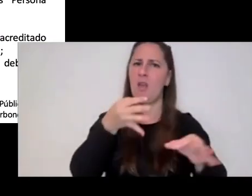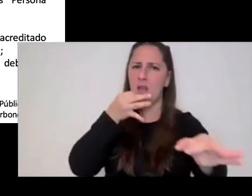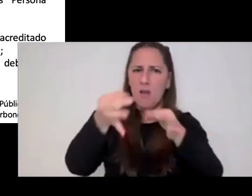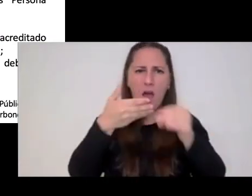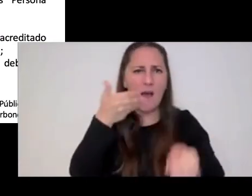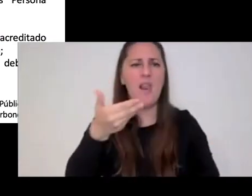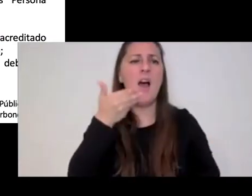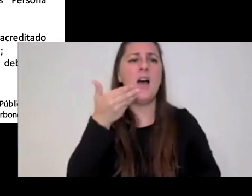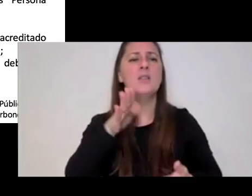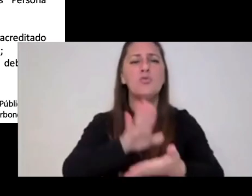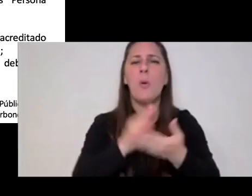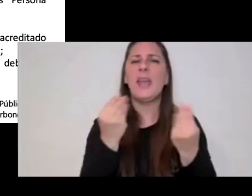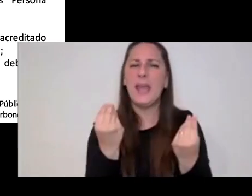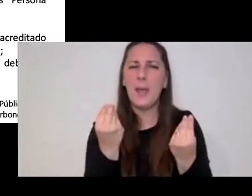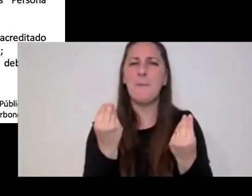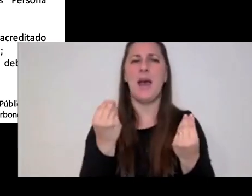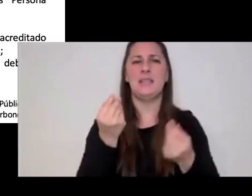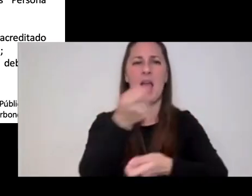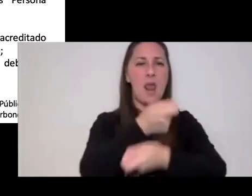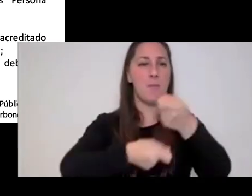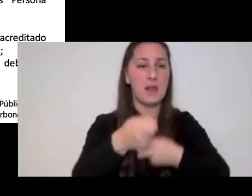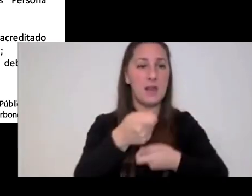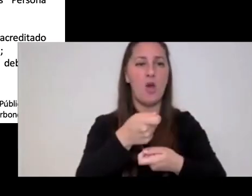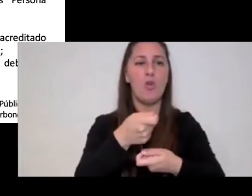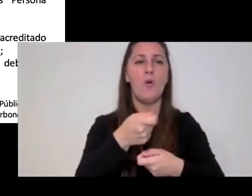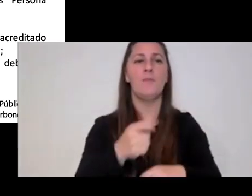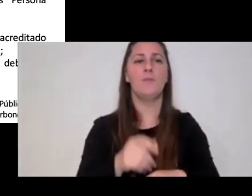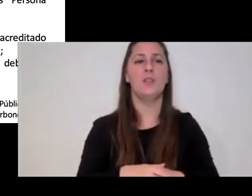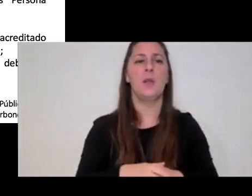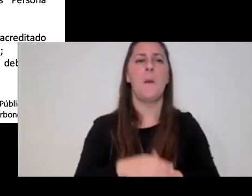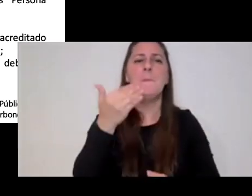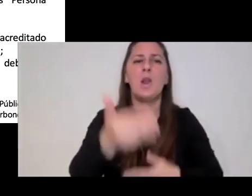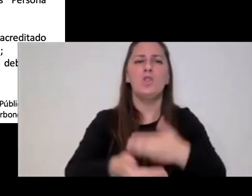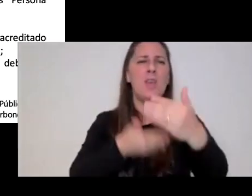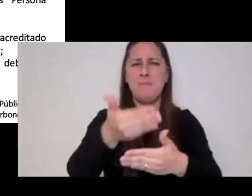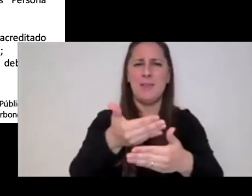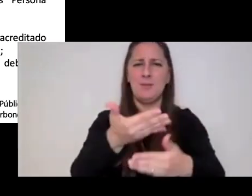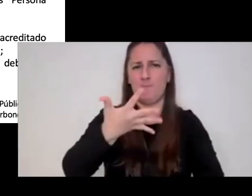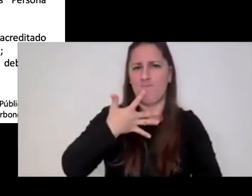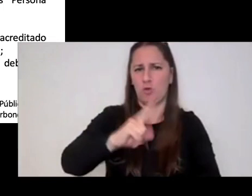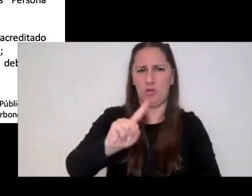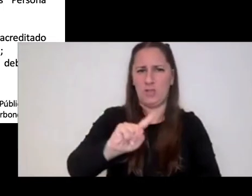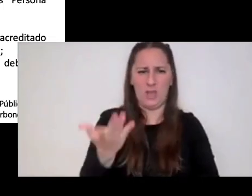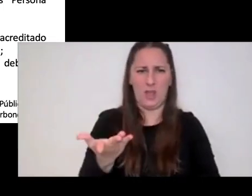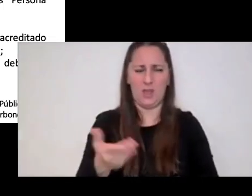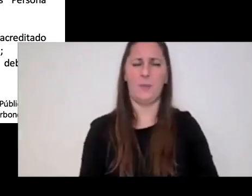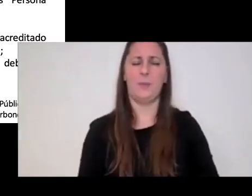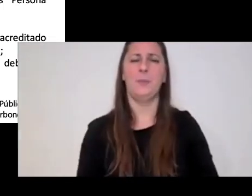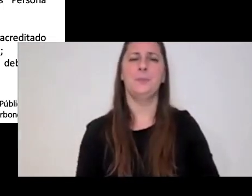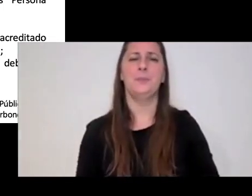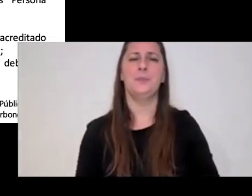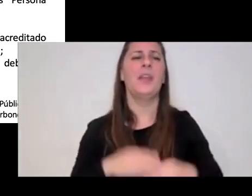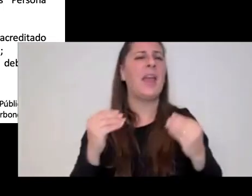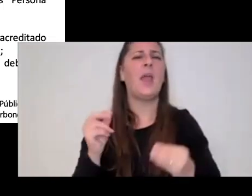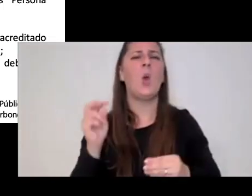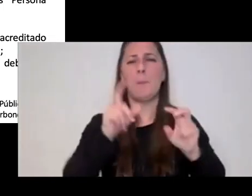qué es lo que está pasando en el mercado es no se entiende el procedimiento. no se entiende el procedimiento, porque ¿qué es lo que busca el contribuyente?